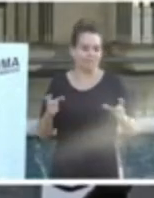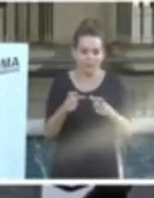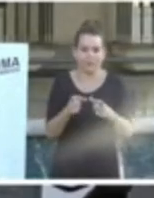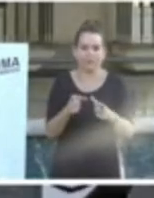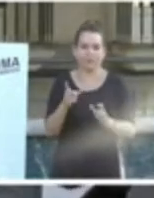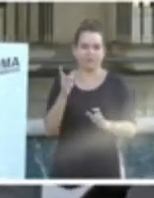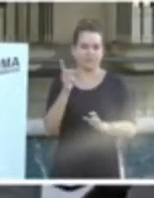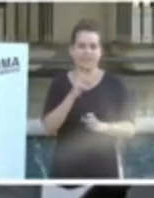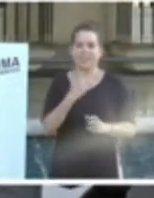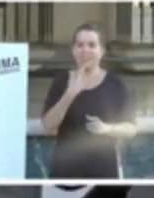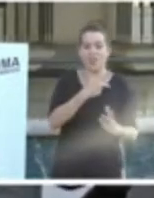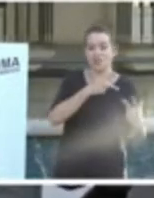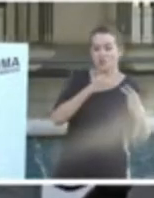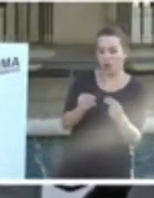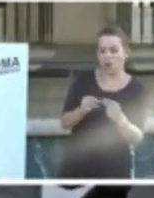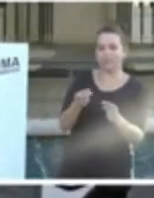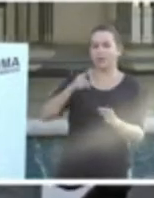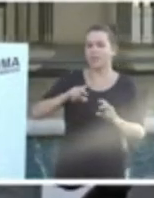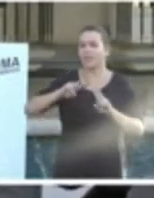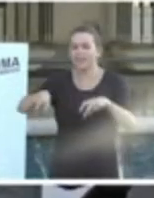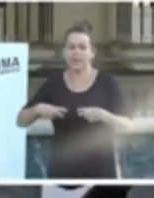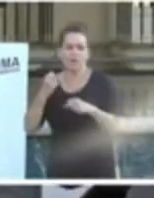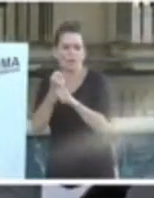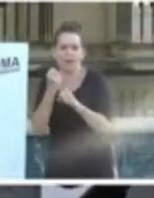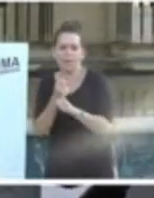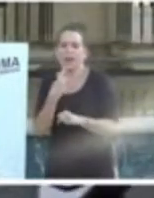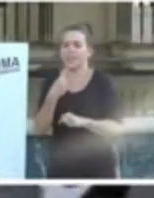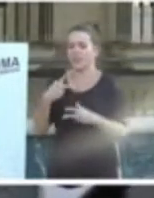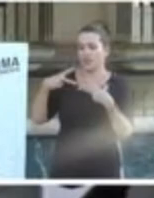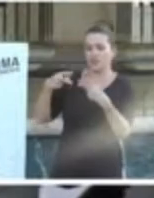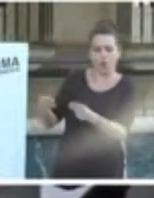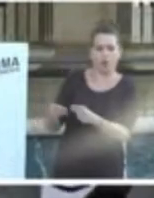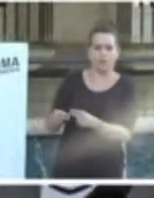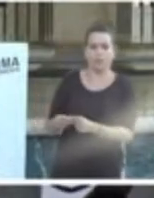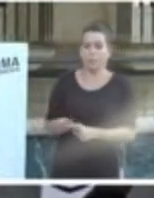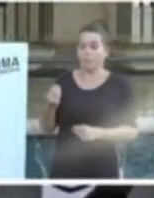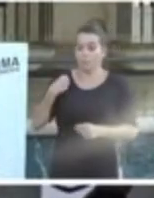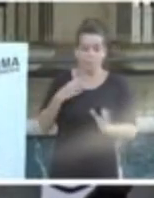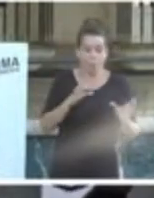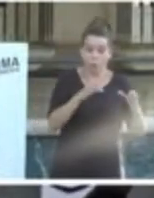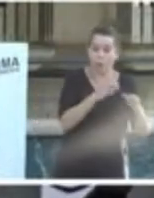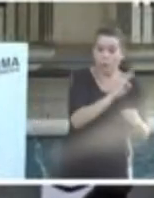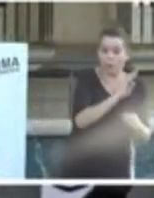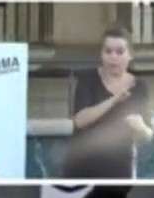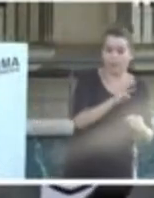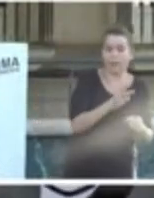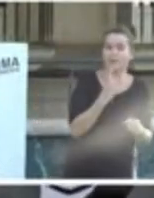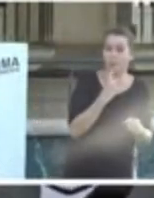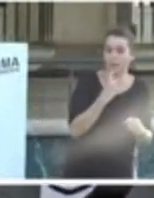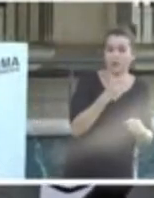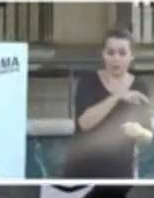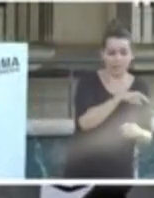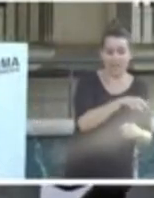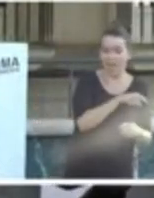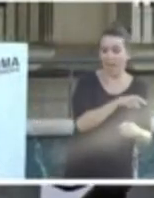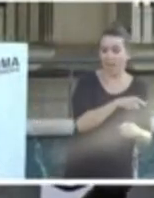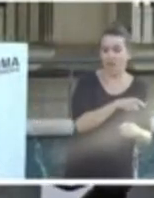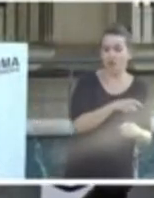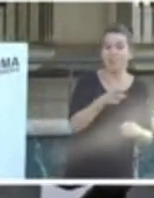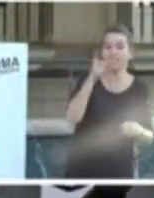en contra incluso el partido popular el partido popular de moreno bonilla ha votado en contra de que la unión europea